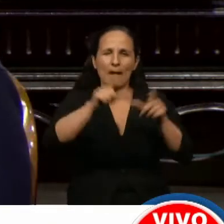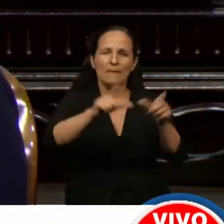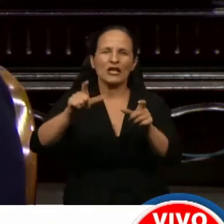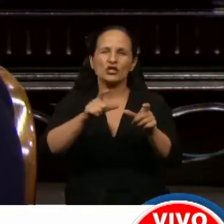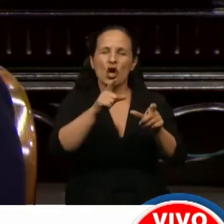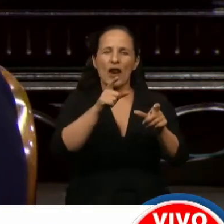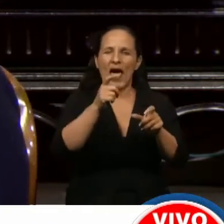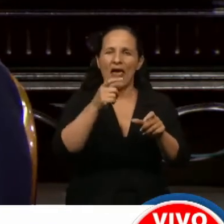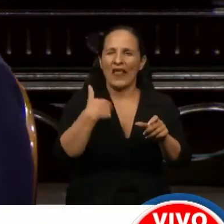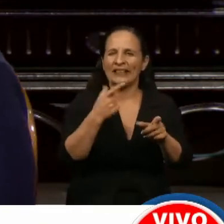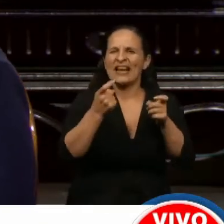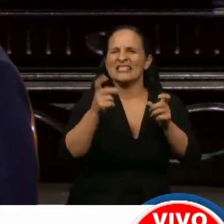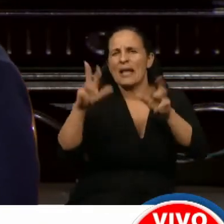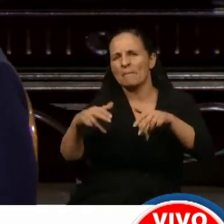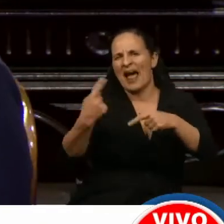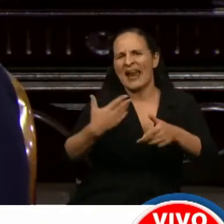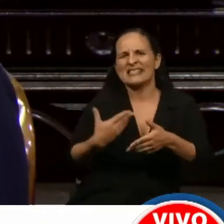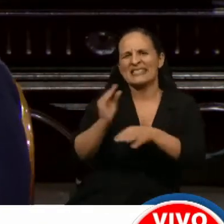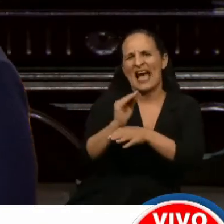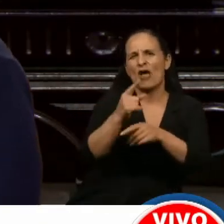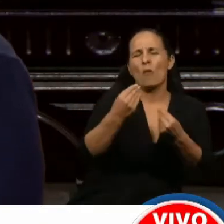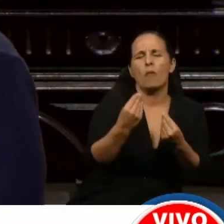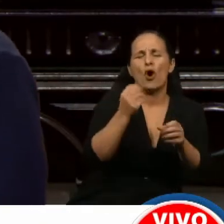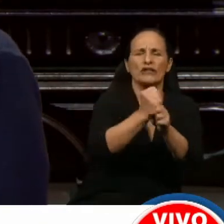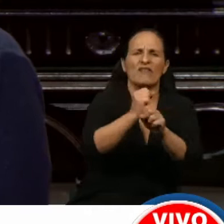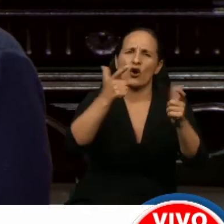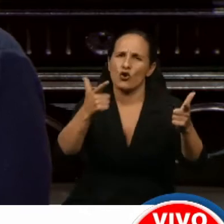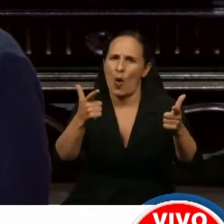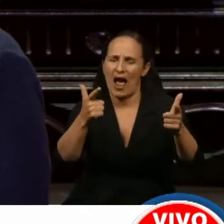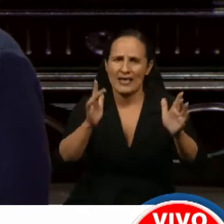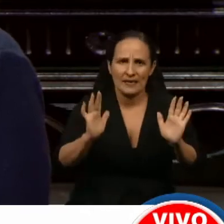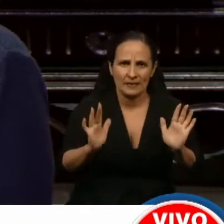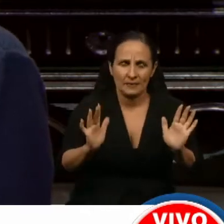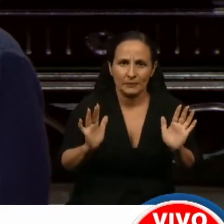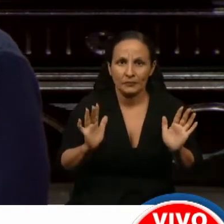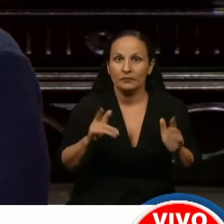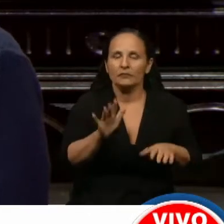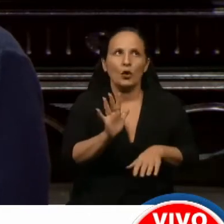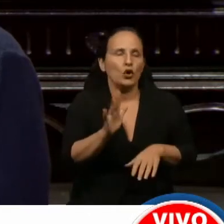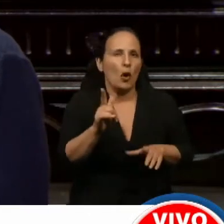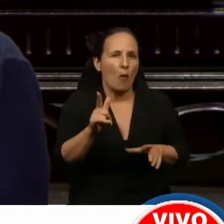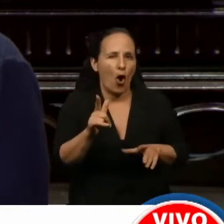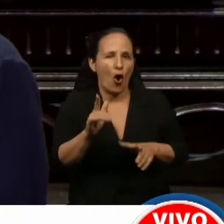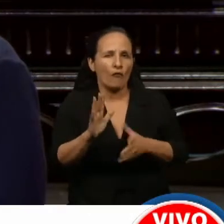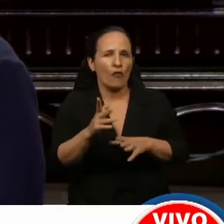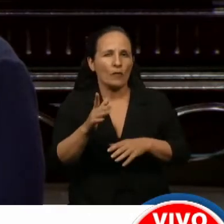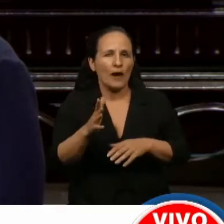de políticas sociales ante la falta de trabajo, ¿no? Como si fuera una idea